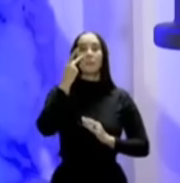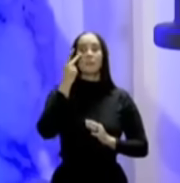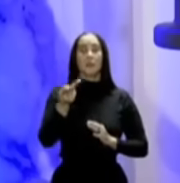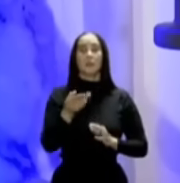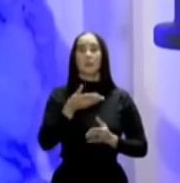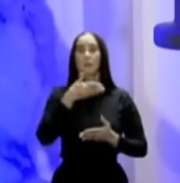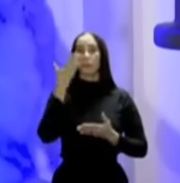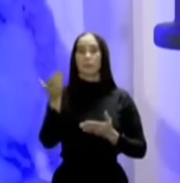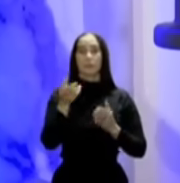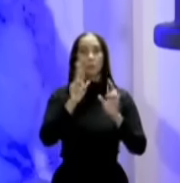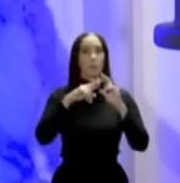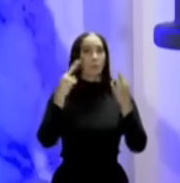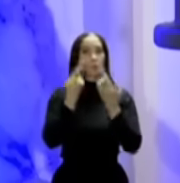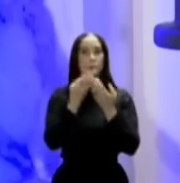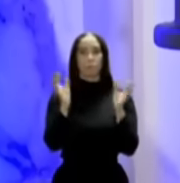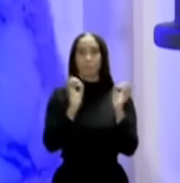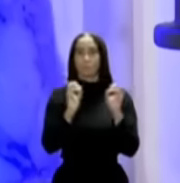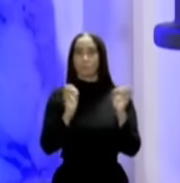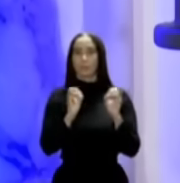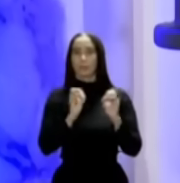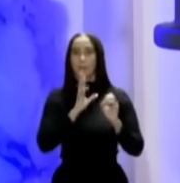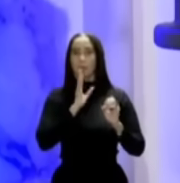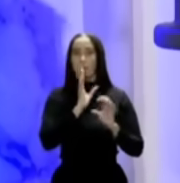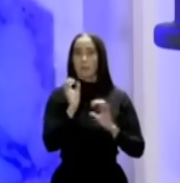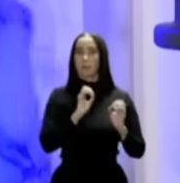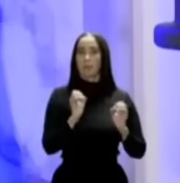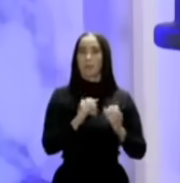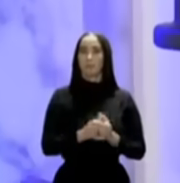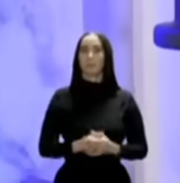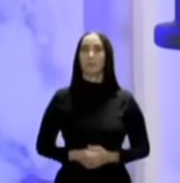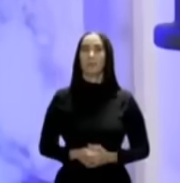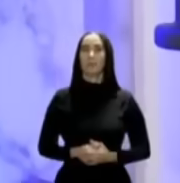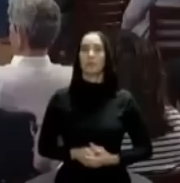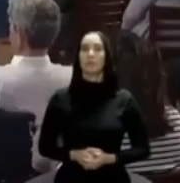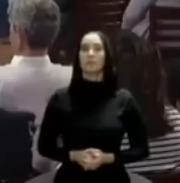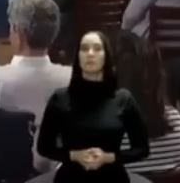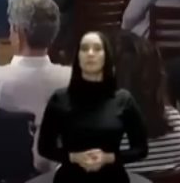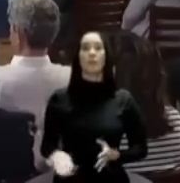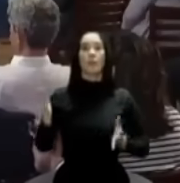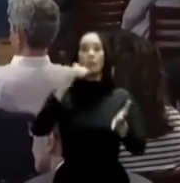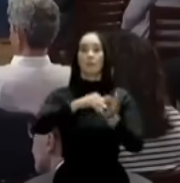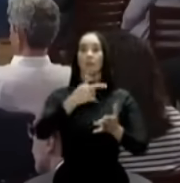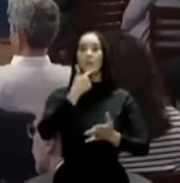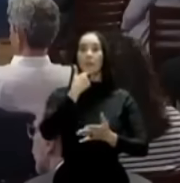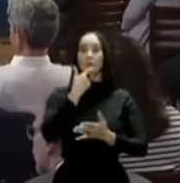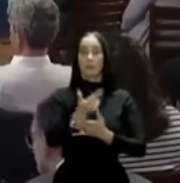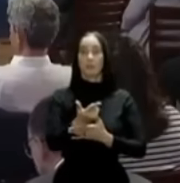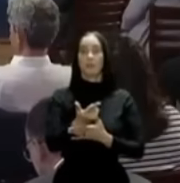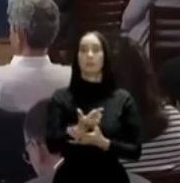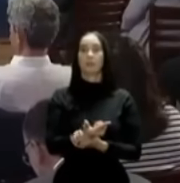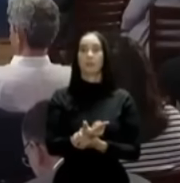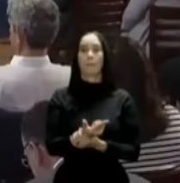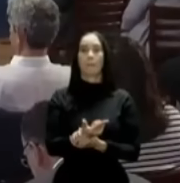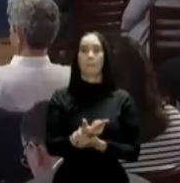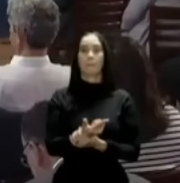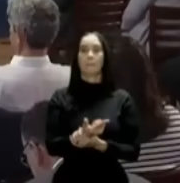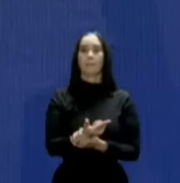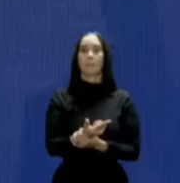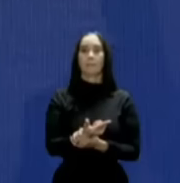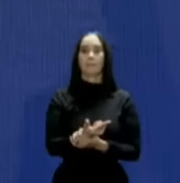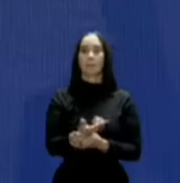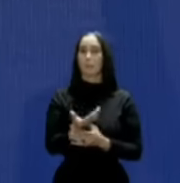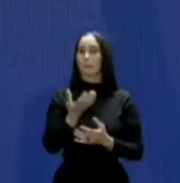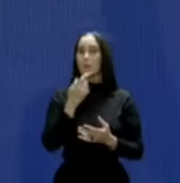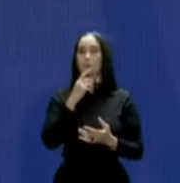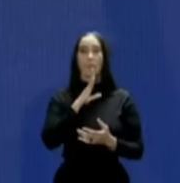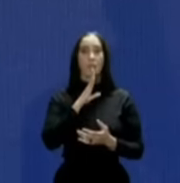habido otras reuniones con los diplomáticos de ambas naciones. Yo repito lo que dije. No voy a hacer